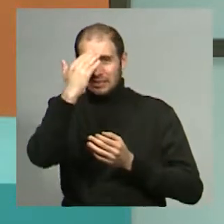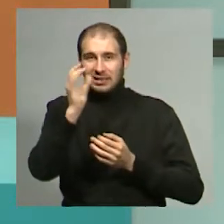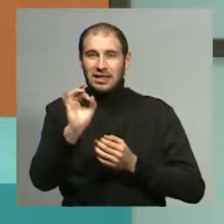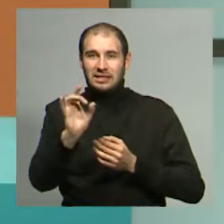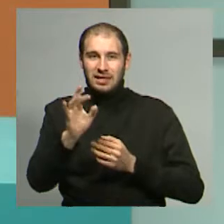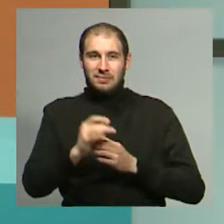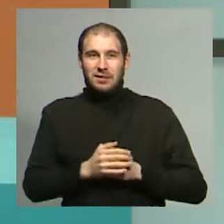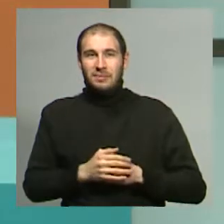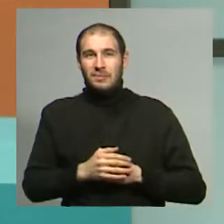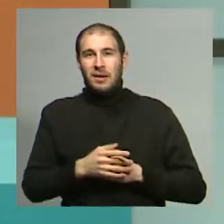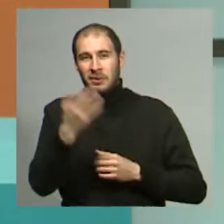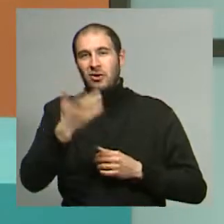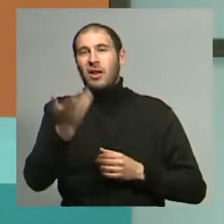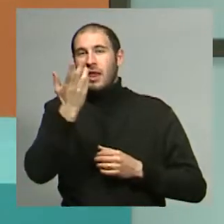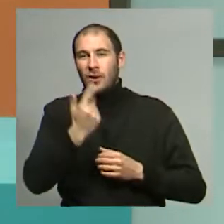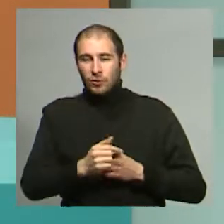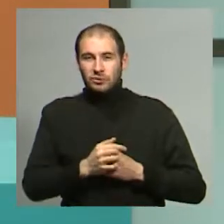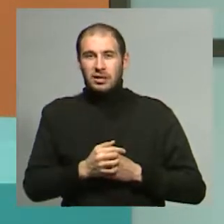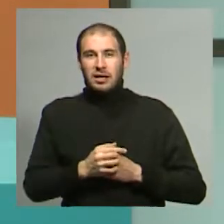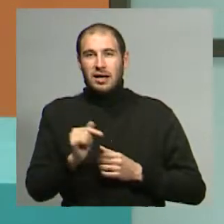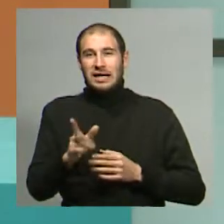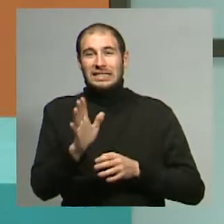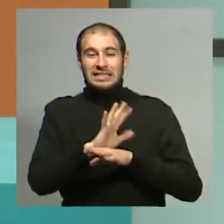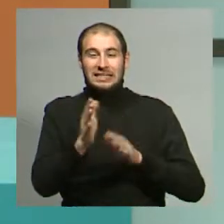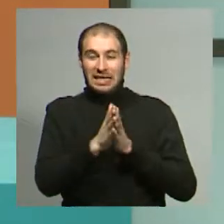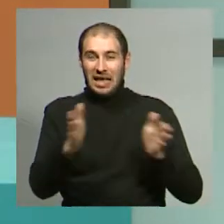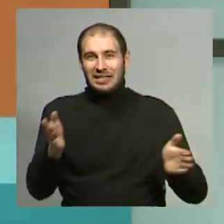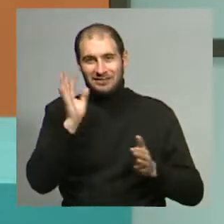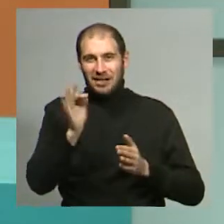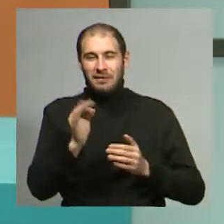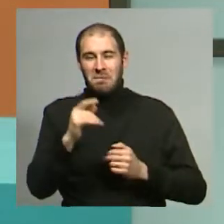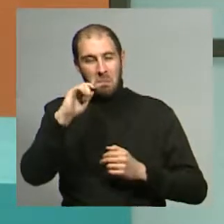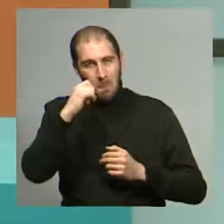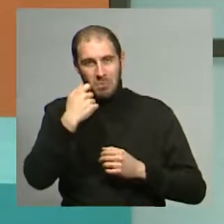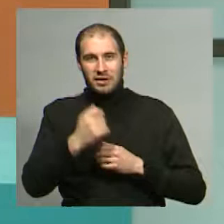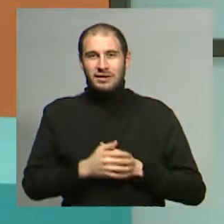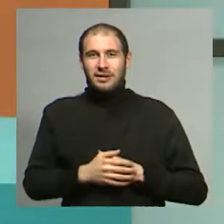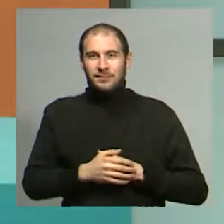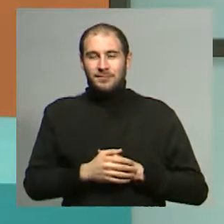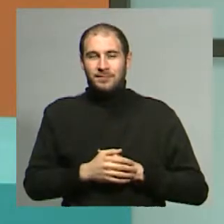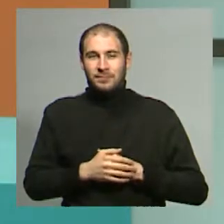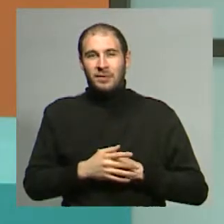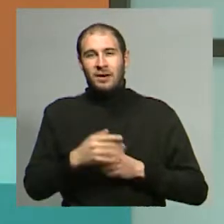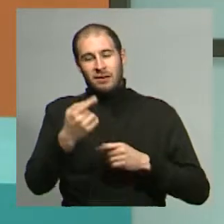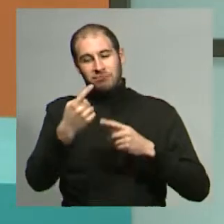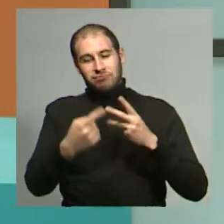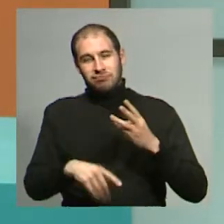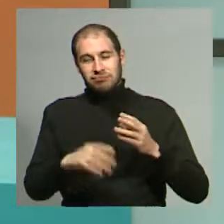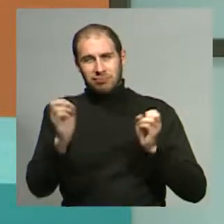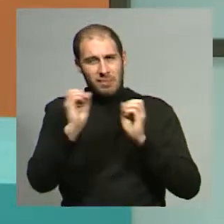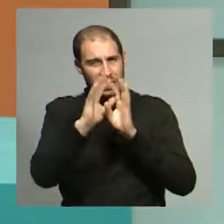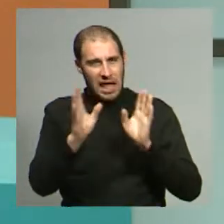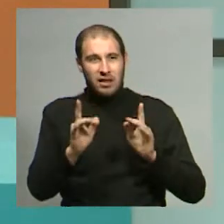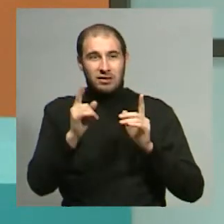diciembre. Así que bueno, para los fanáticos de esta saga, ya saben, muy muy linda se viene, con todo el misterio.